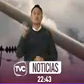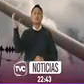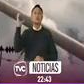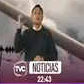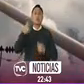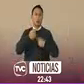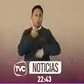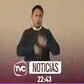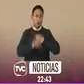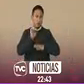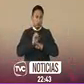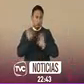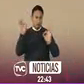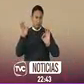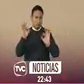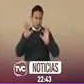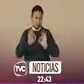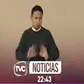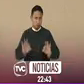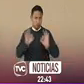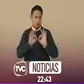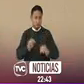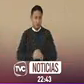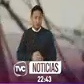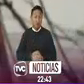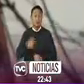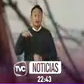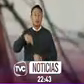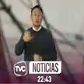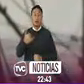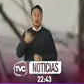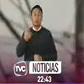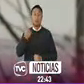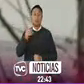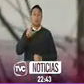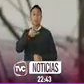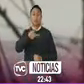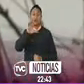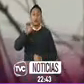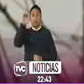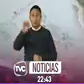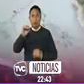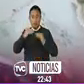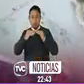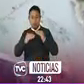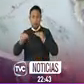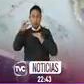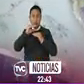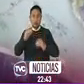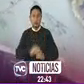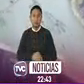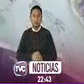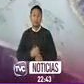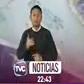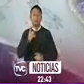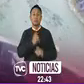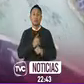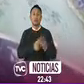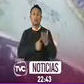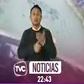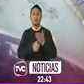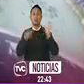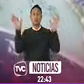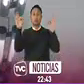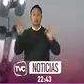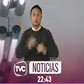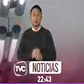venda energía a Ecuador es vital, aunque su precio actualmente sea del 35% más alto. Por ello, la ministra de